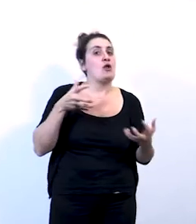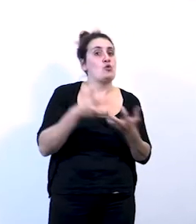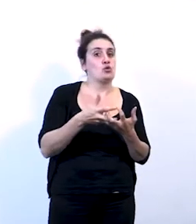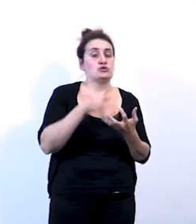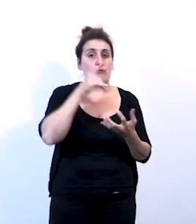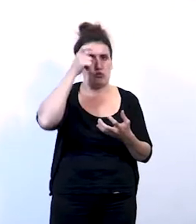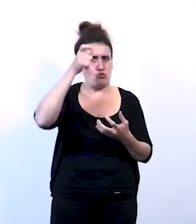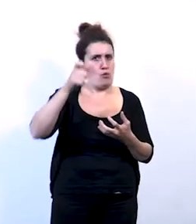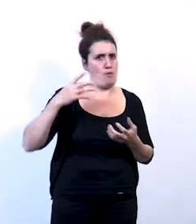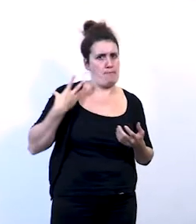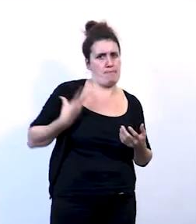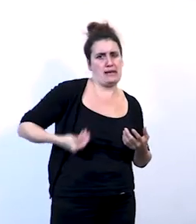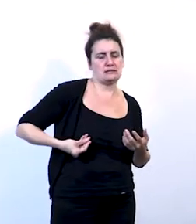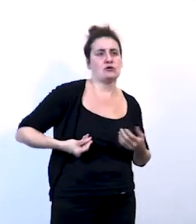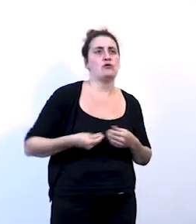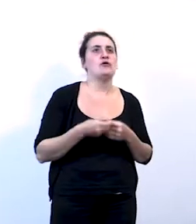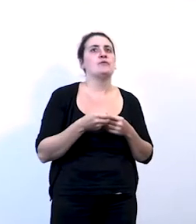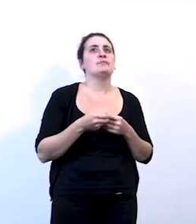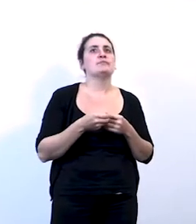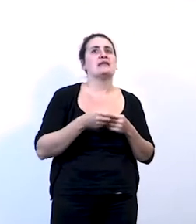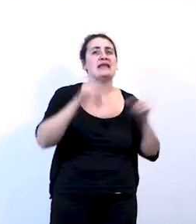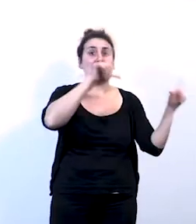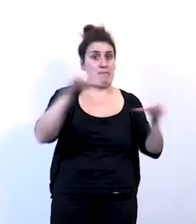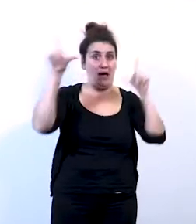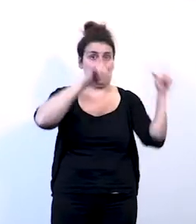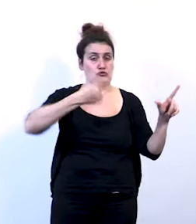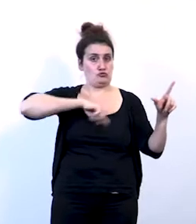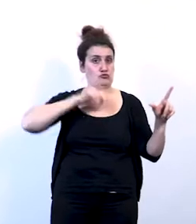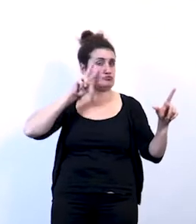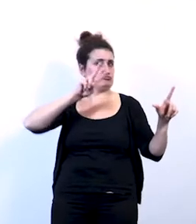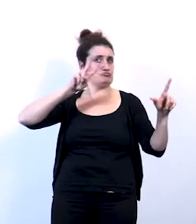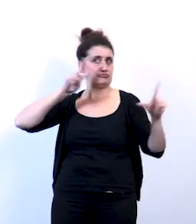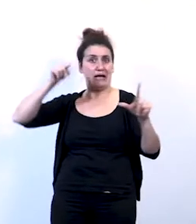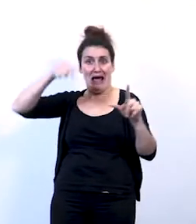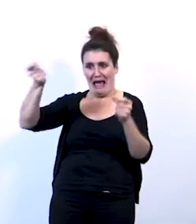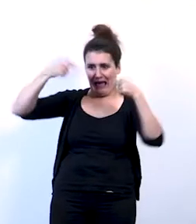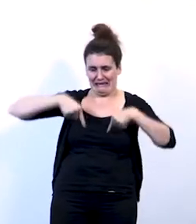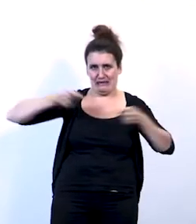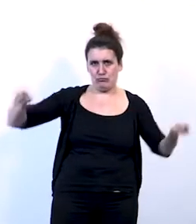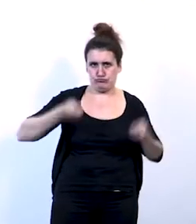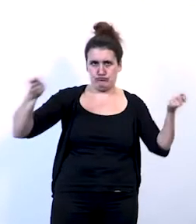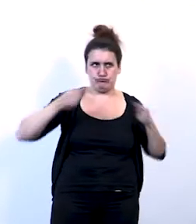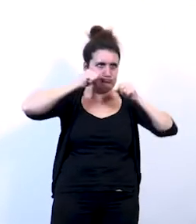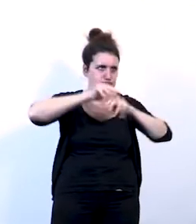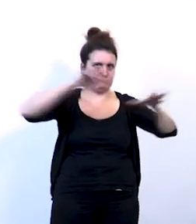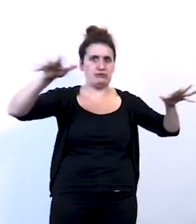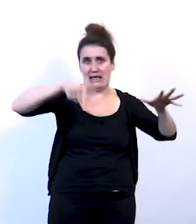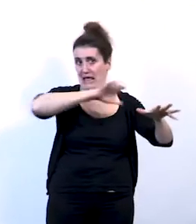del pueblo palestino. Muchas de las imágenes que nos llegan, que aquí se difunden, ¿no? En Europa se